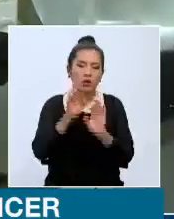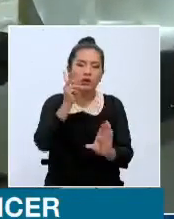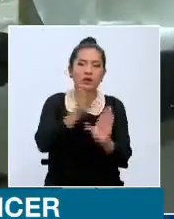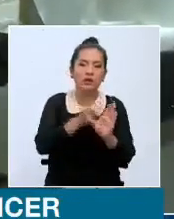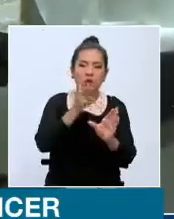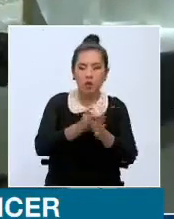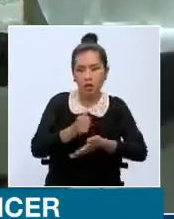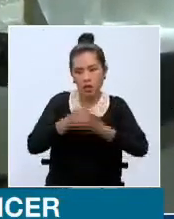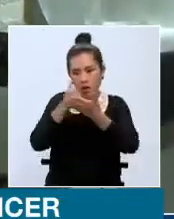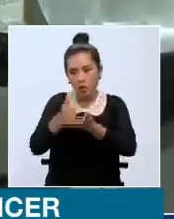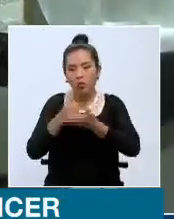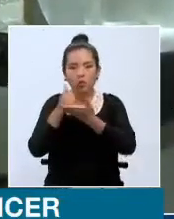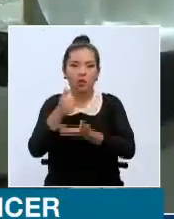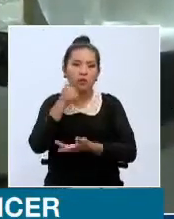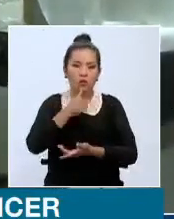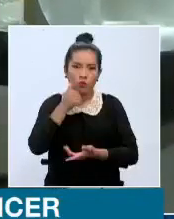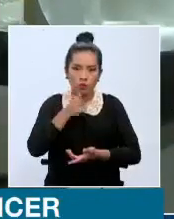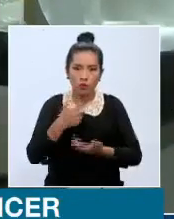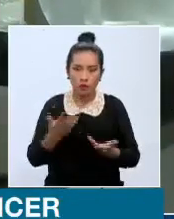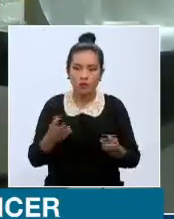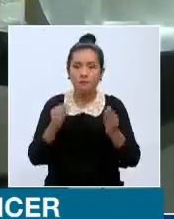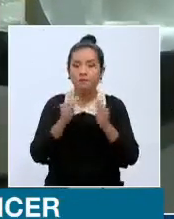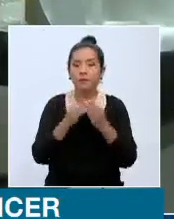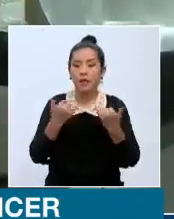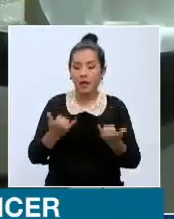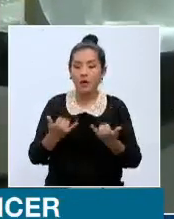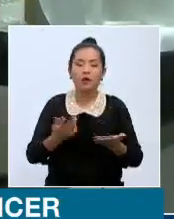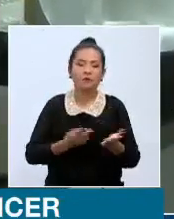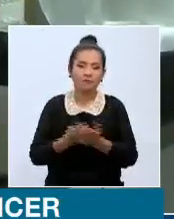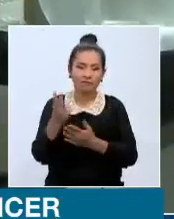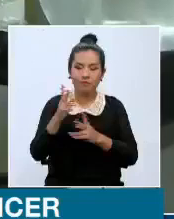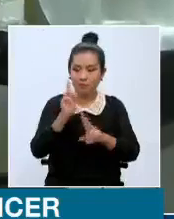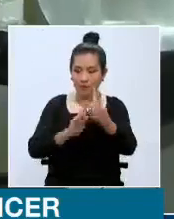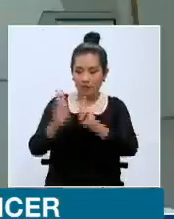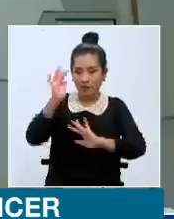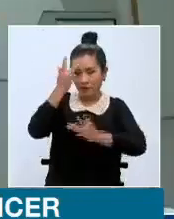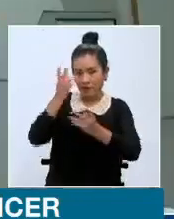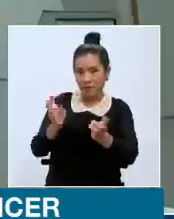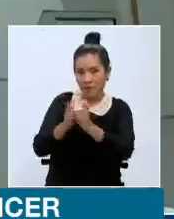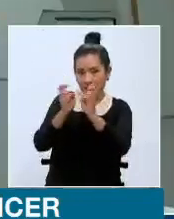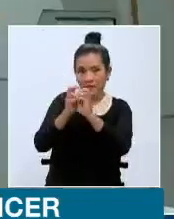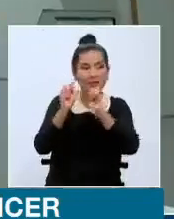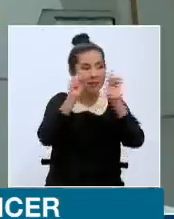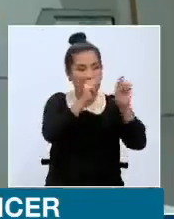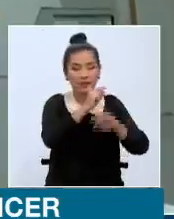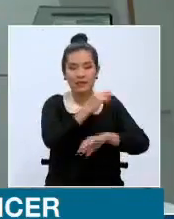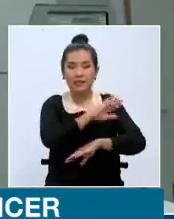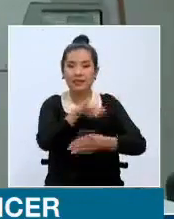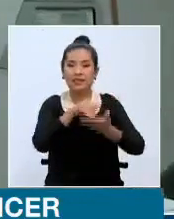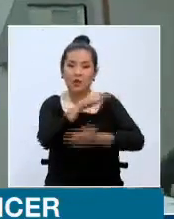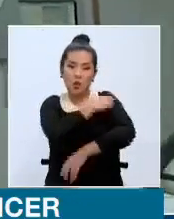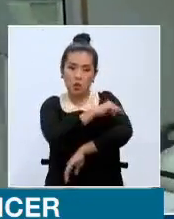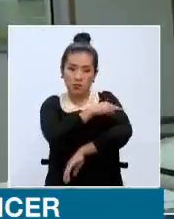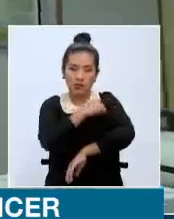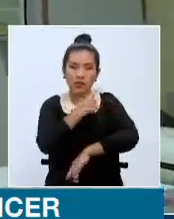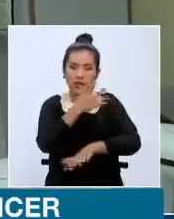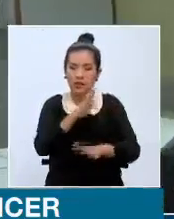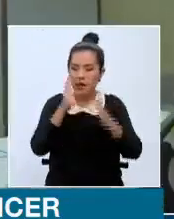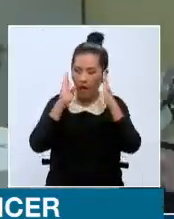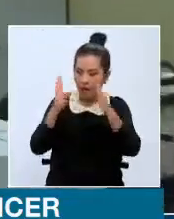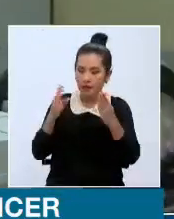trabajar con ellos y realmente ahora a los pacientes con cáncer en el centro nuclear están atendiendo de